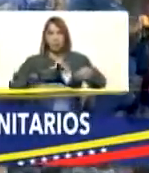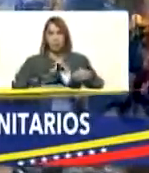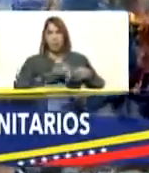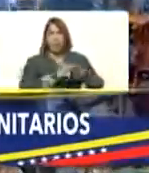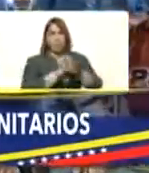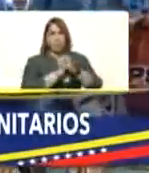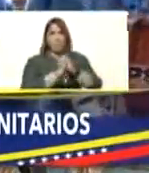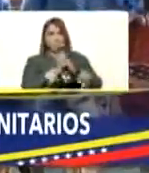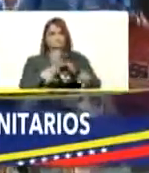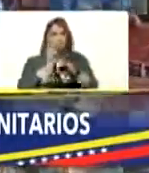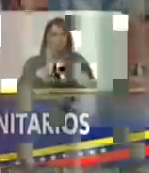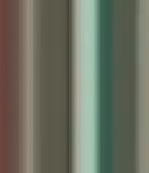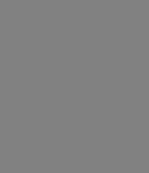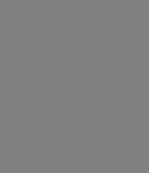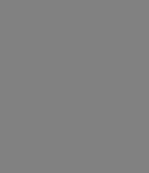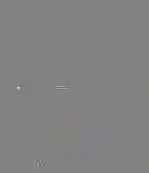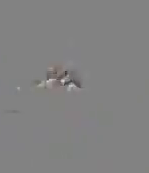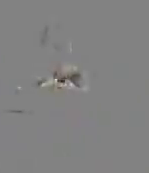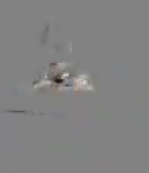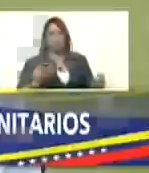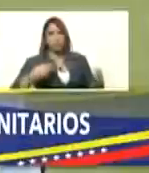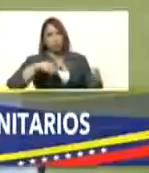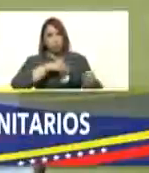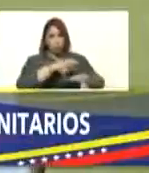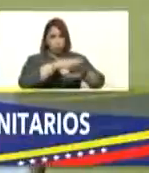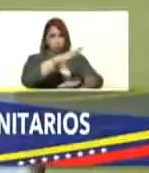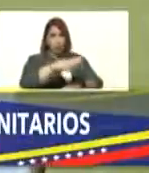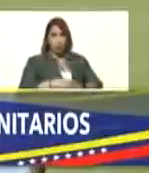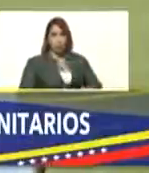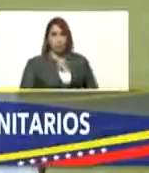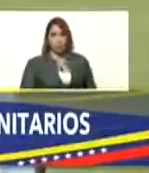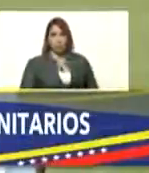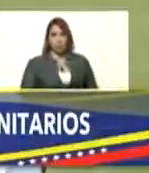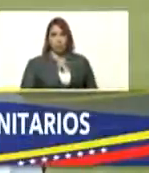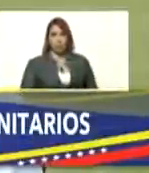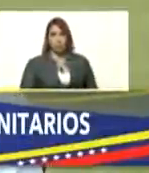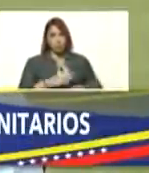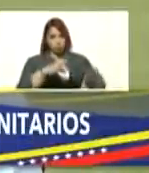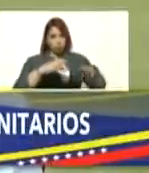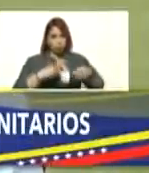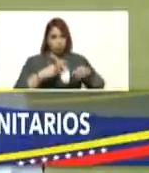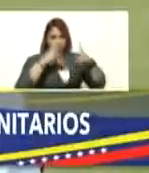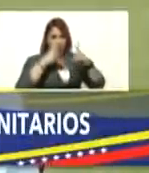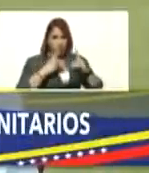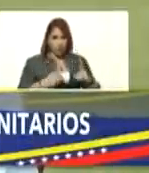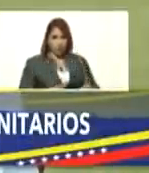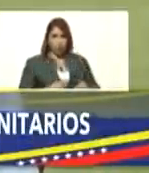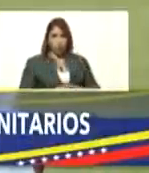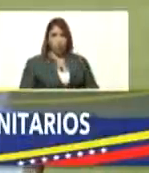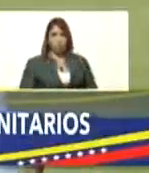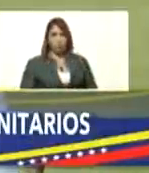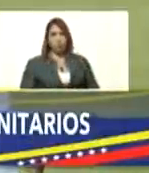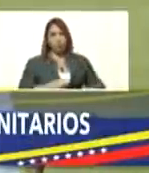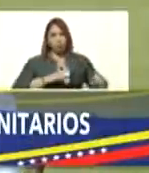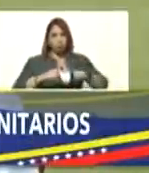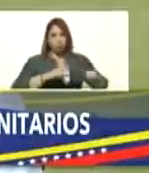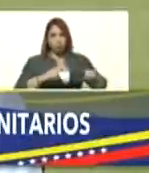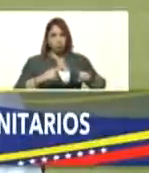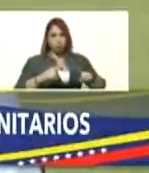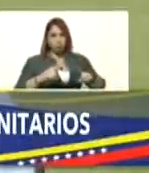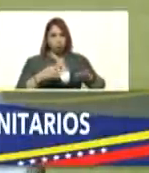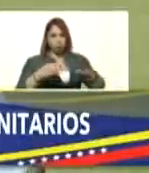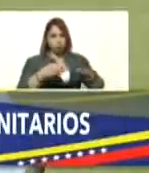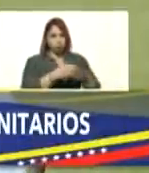tocando es el correcto. Si nosotros dejamos que la toma de decisión y la ejecución se encierre en un